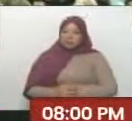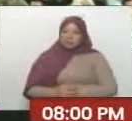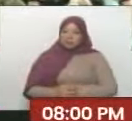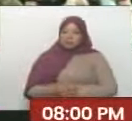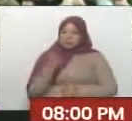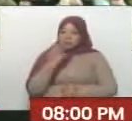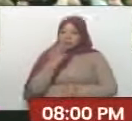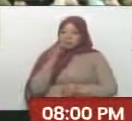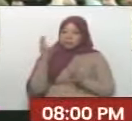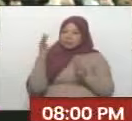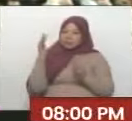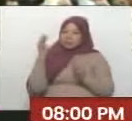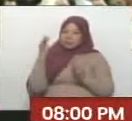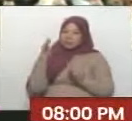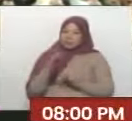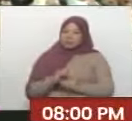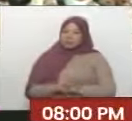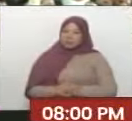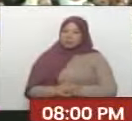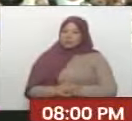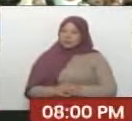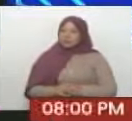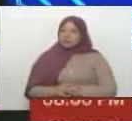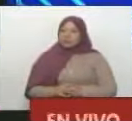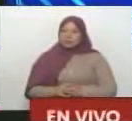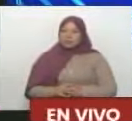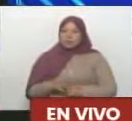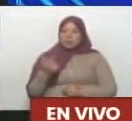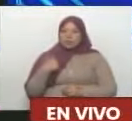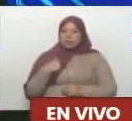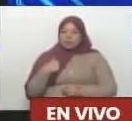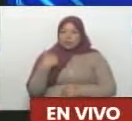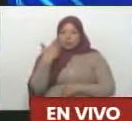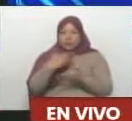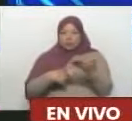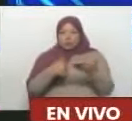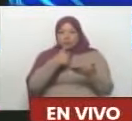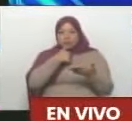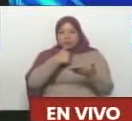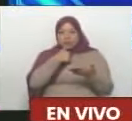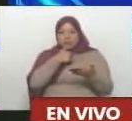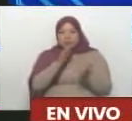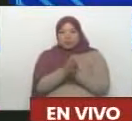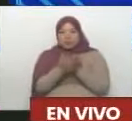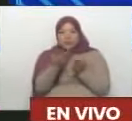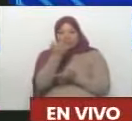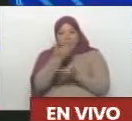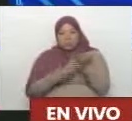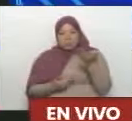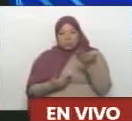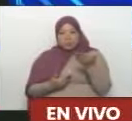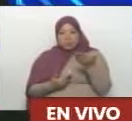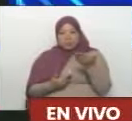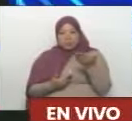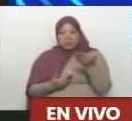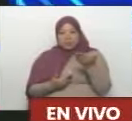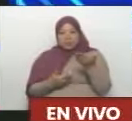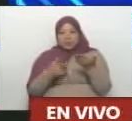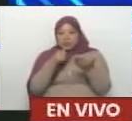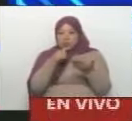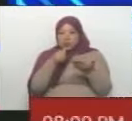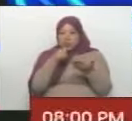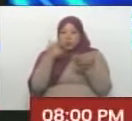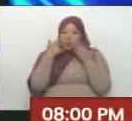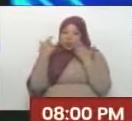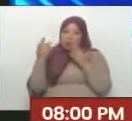Tengo mi oráculo. Y los invitados, como ustedes lo pueden ver